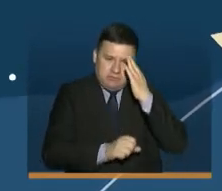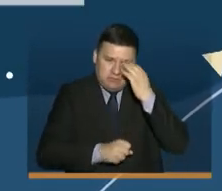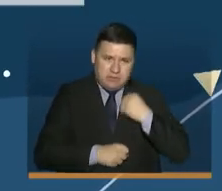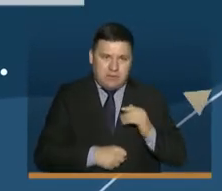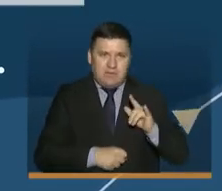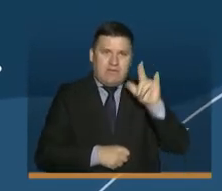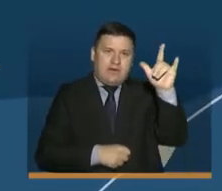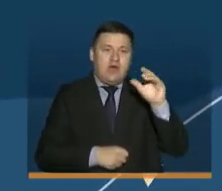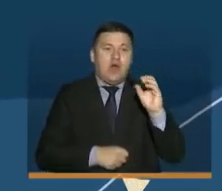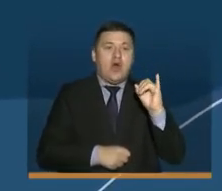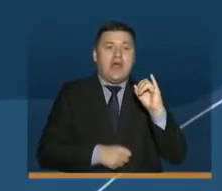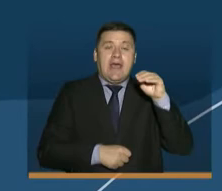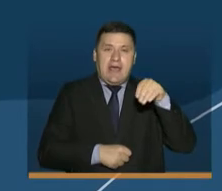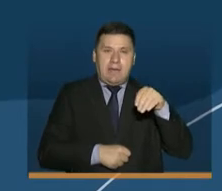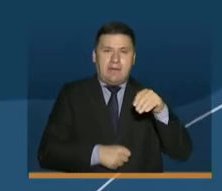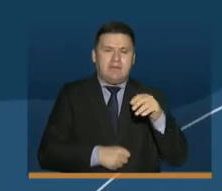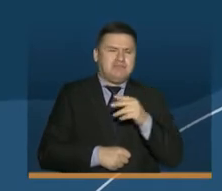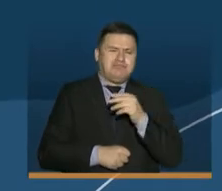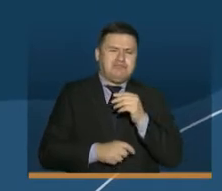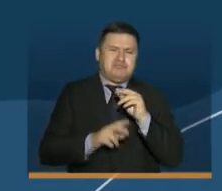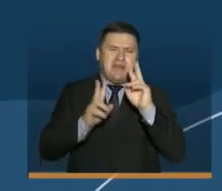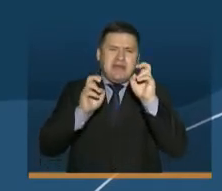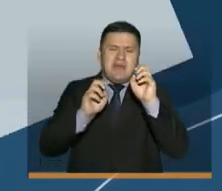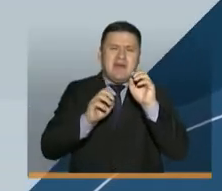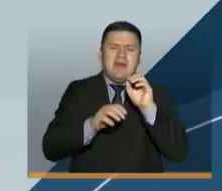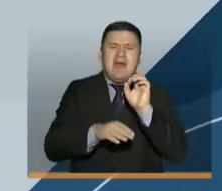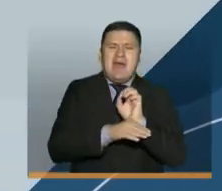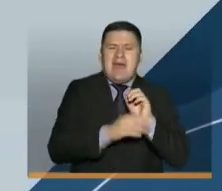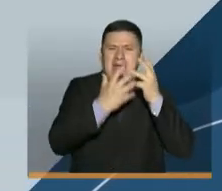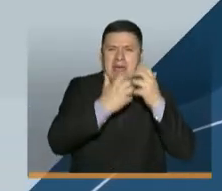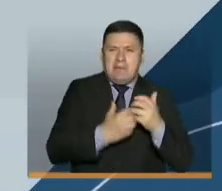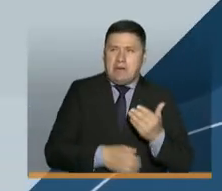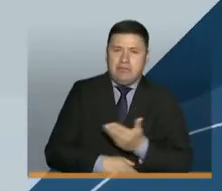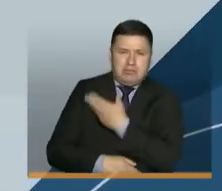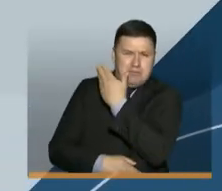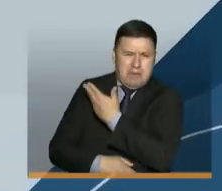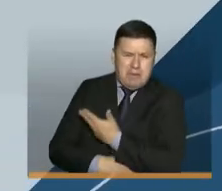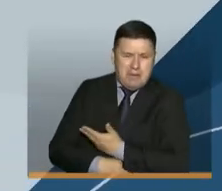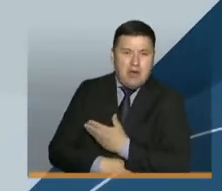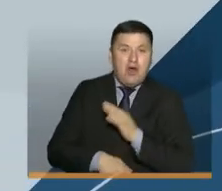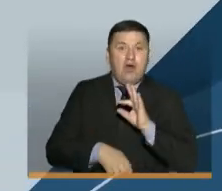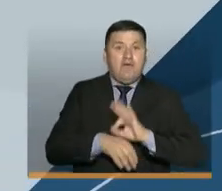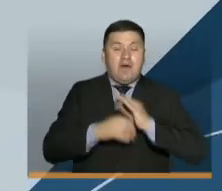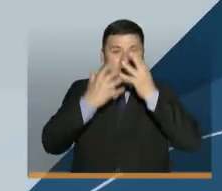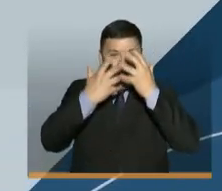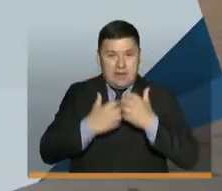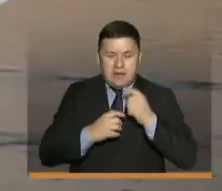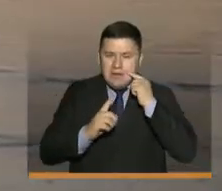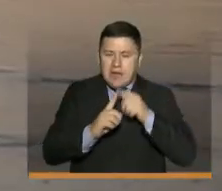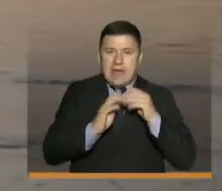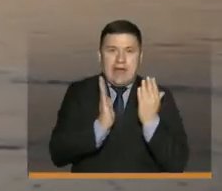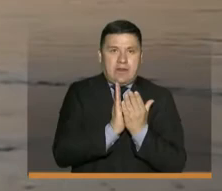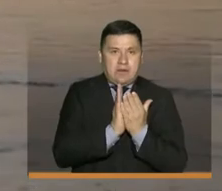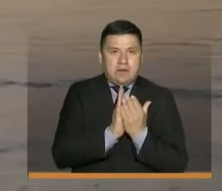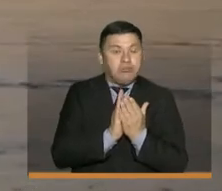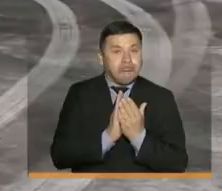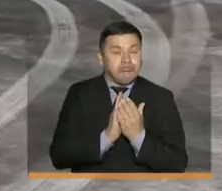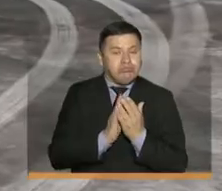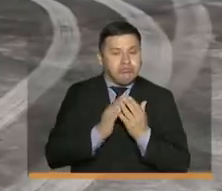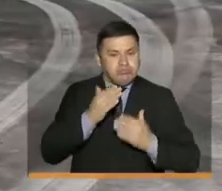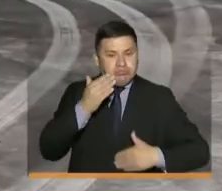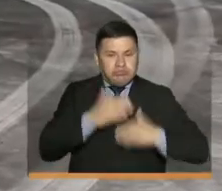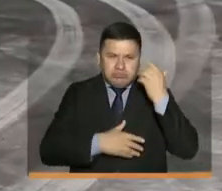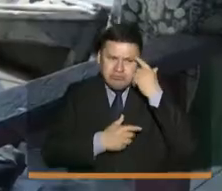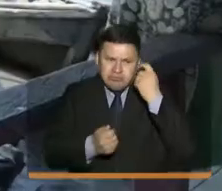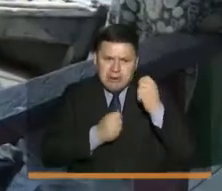Aérea, la OIM, Viva Air, Cerrejón, y con la colaboración de la Fundación Empresarios por la Educación, ha puesto en marcha